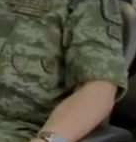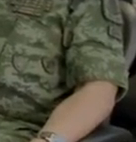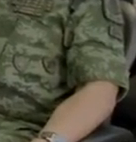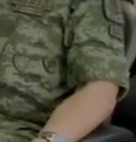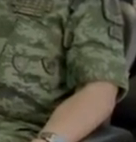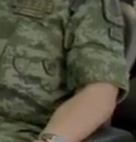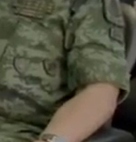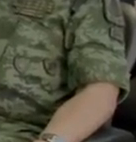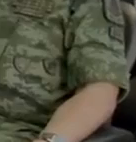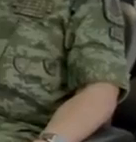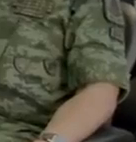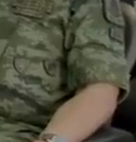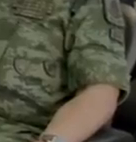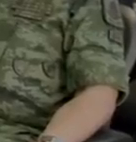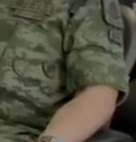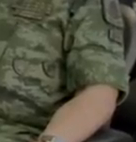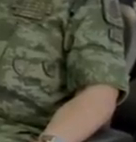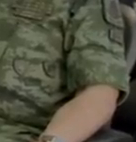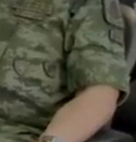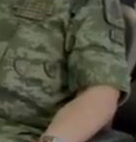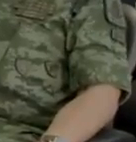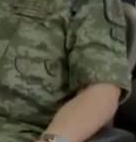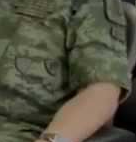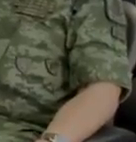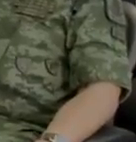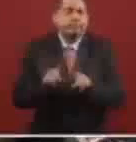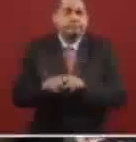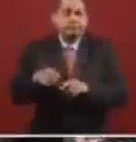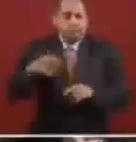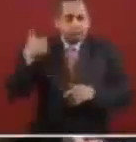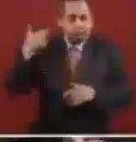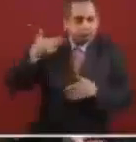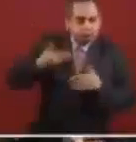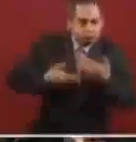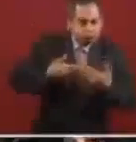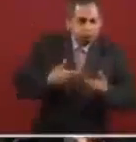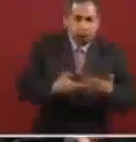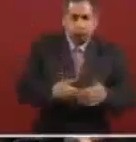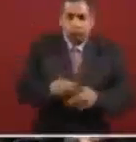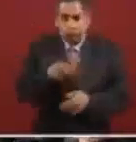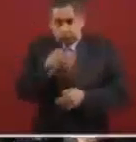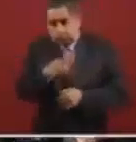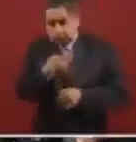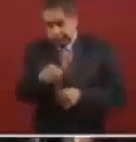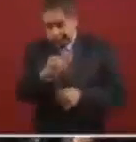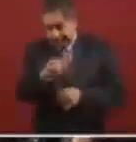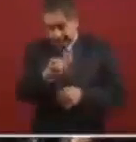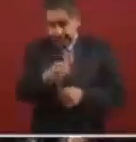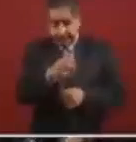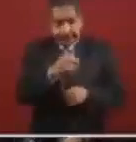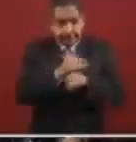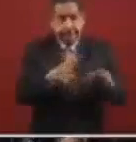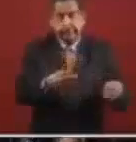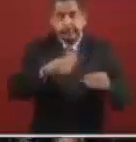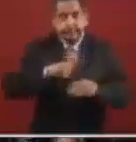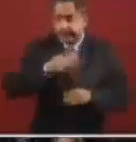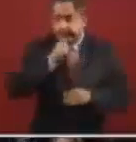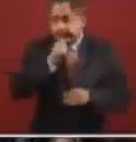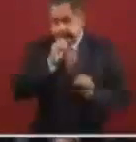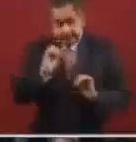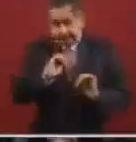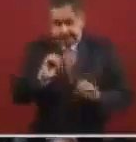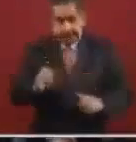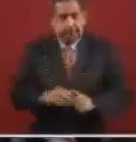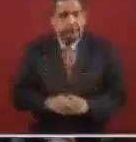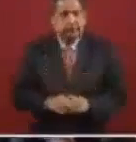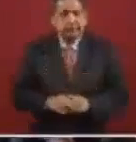tranquilidad de los mexicanos. Los compromisos se cumplen. Yo no estaba informado.